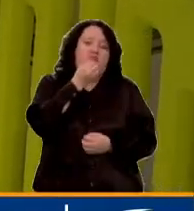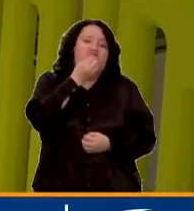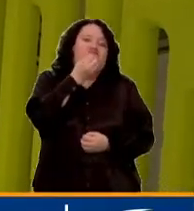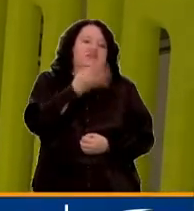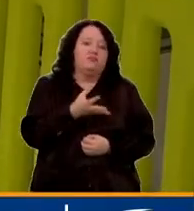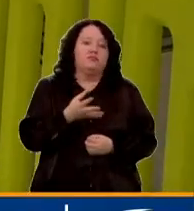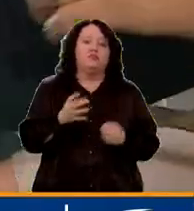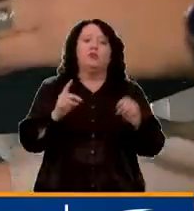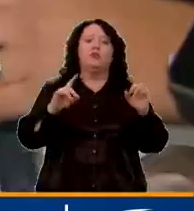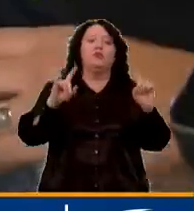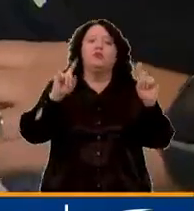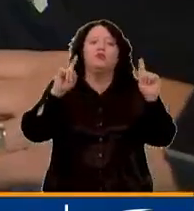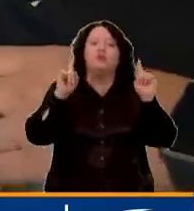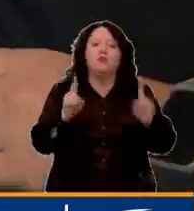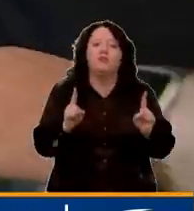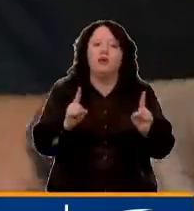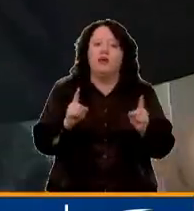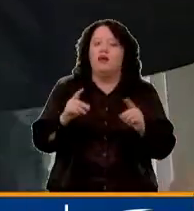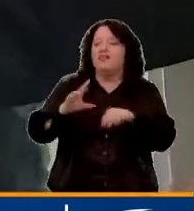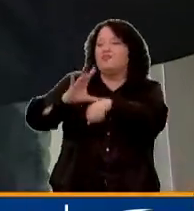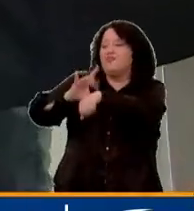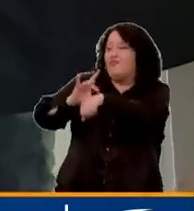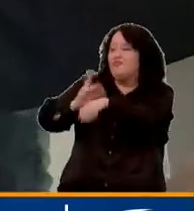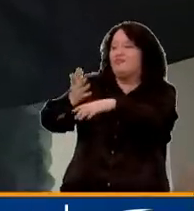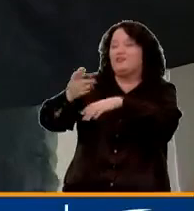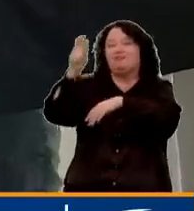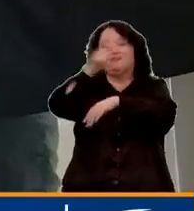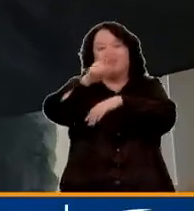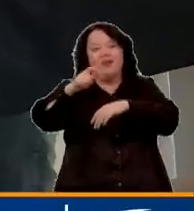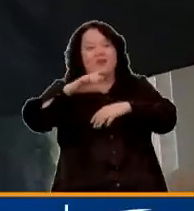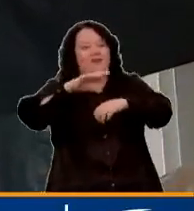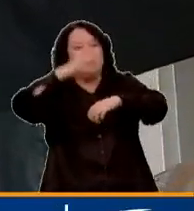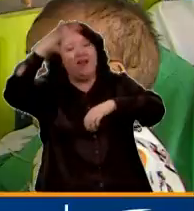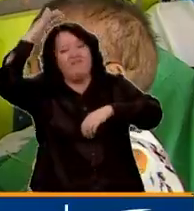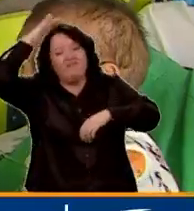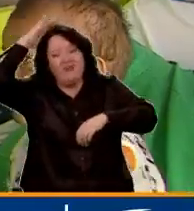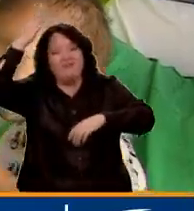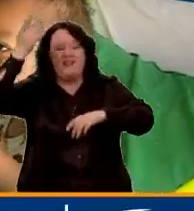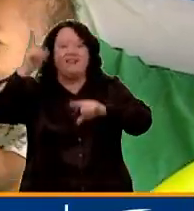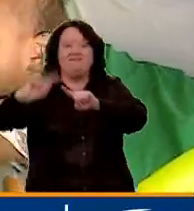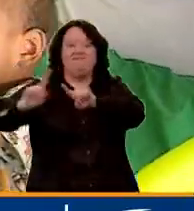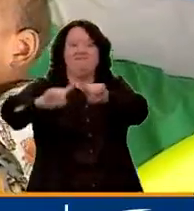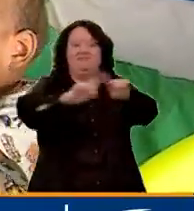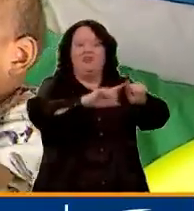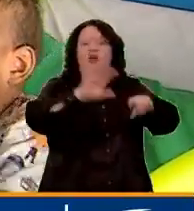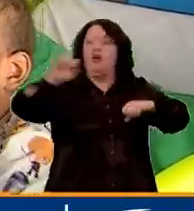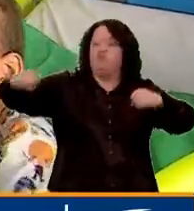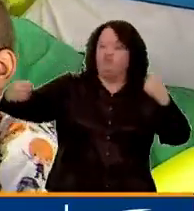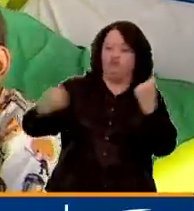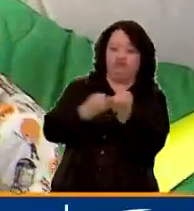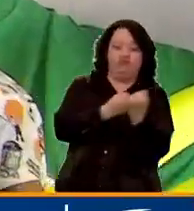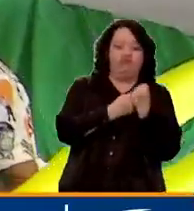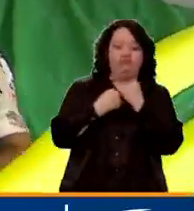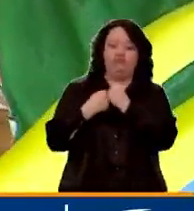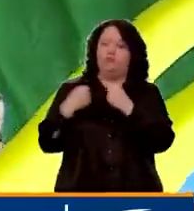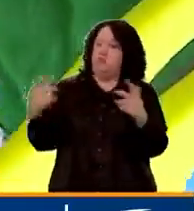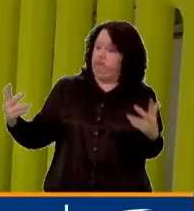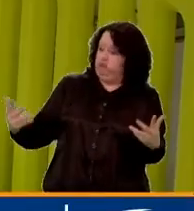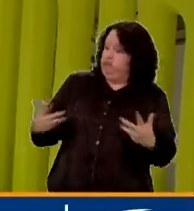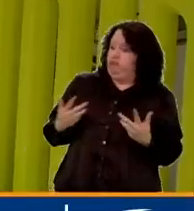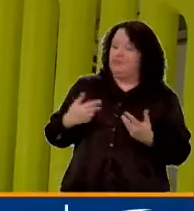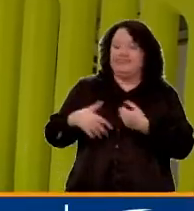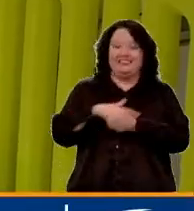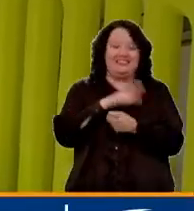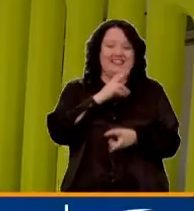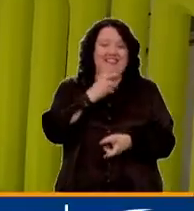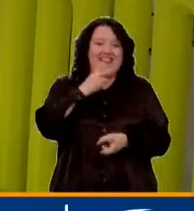porque los doctores, las enfermeras y todos te apoyan en ese momento tan difícil